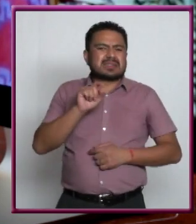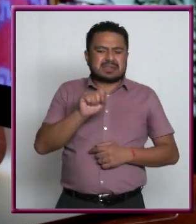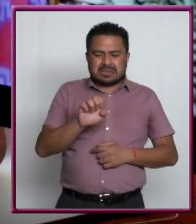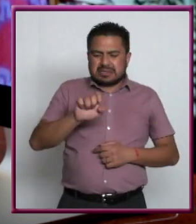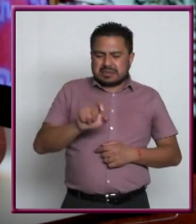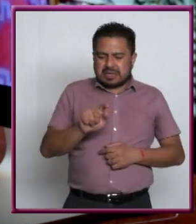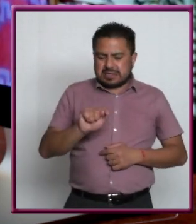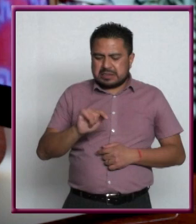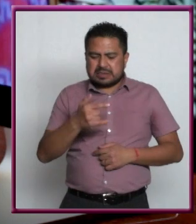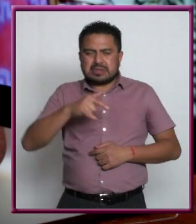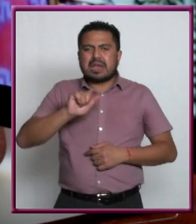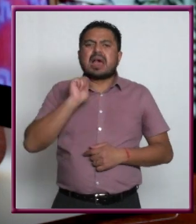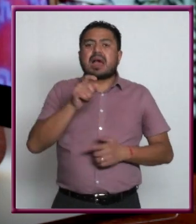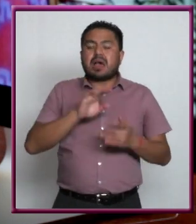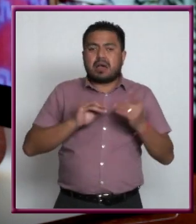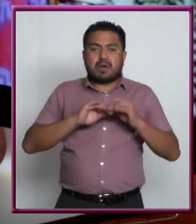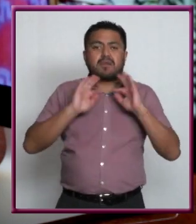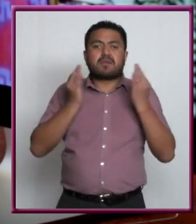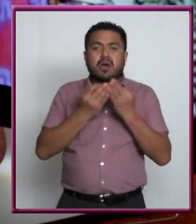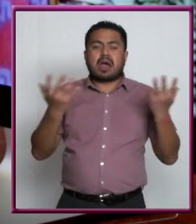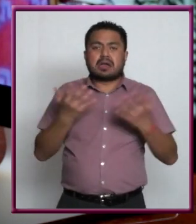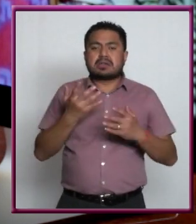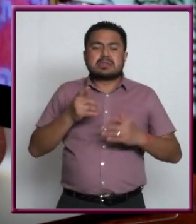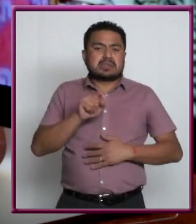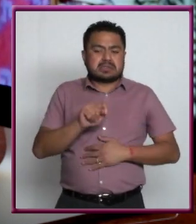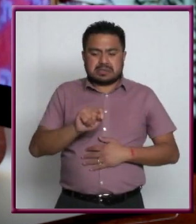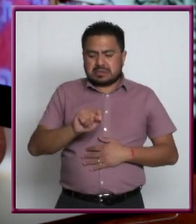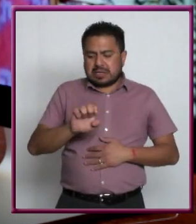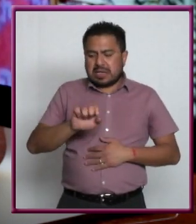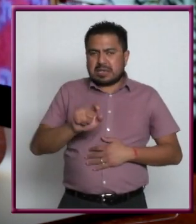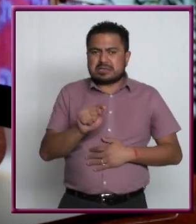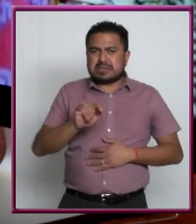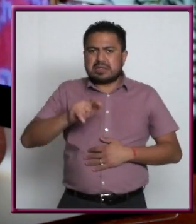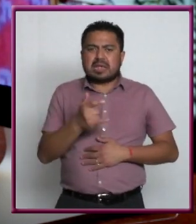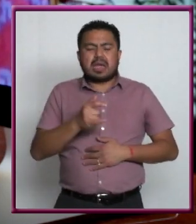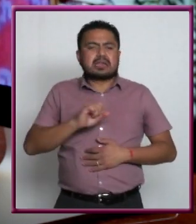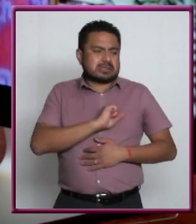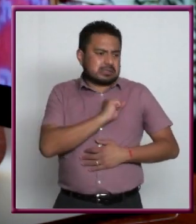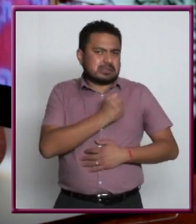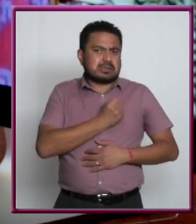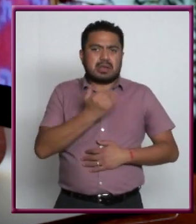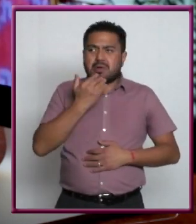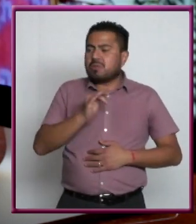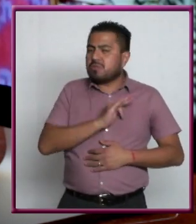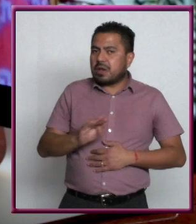del sexting, ¿hay una forma de practicar sexting de manera saludable?